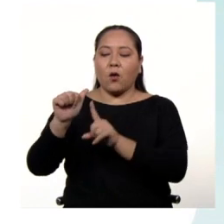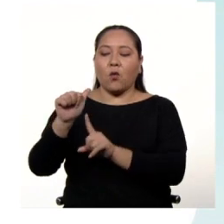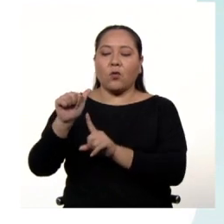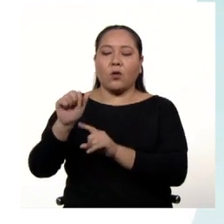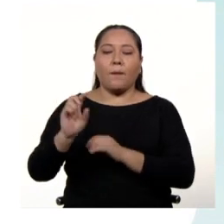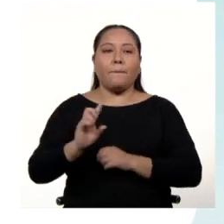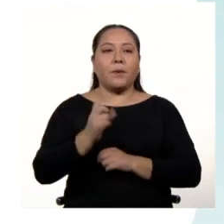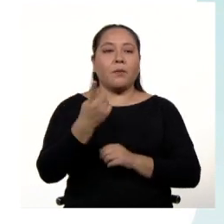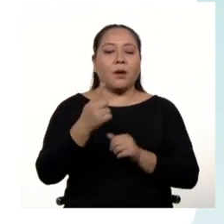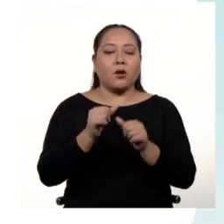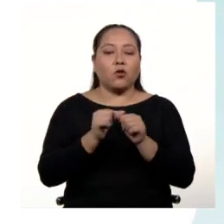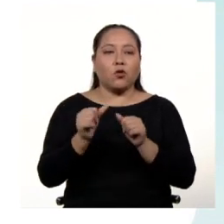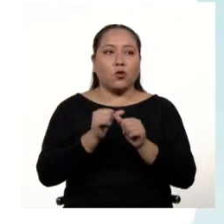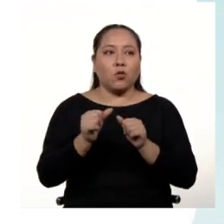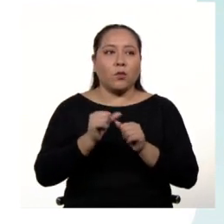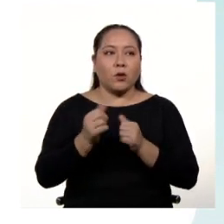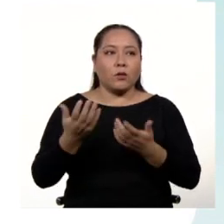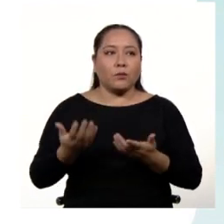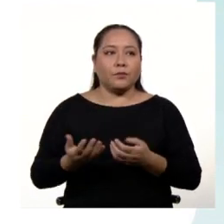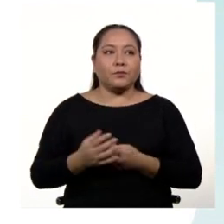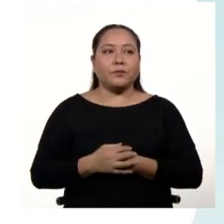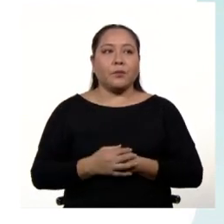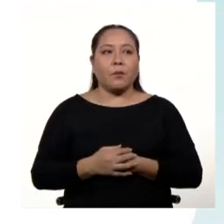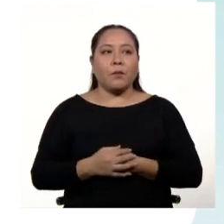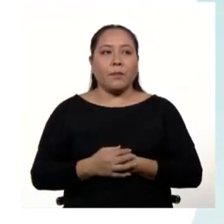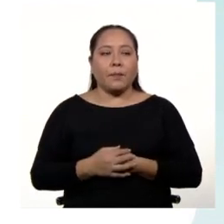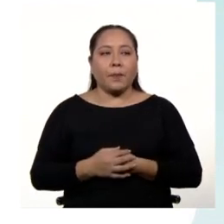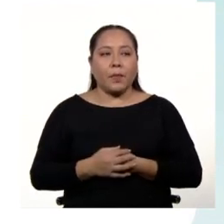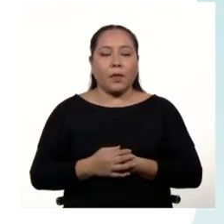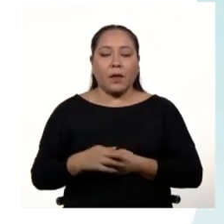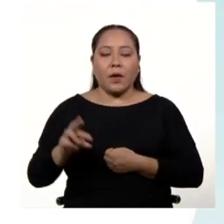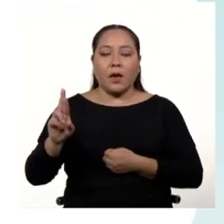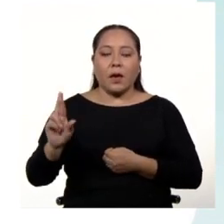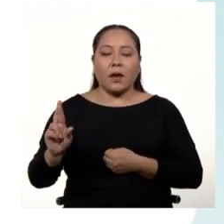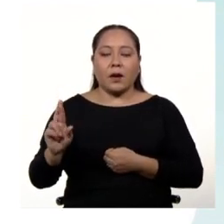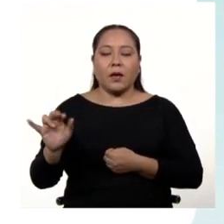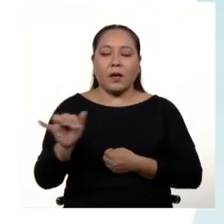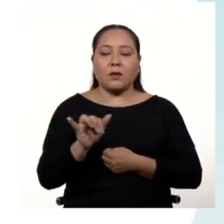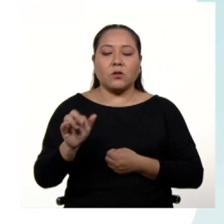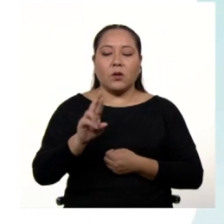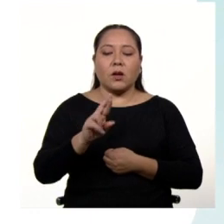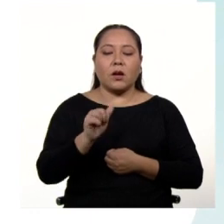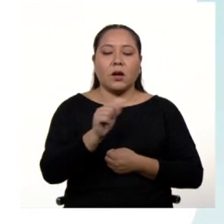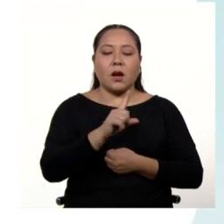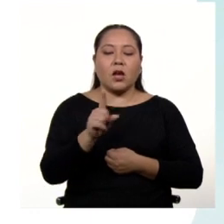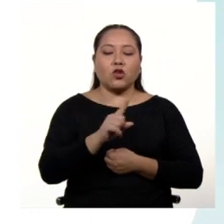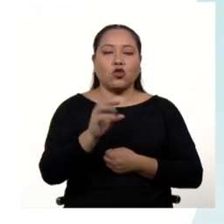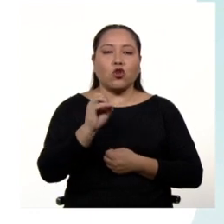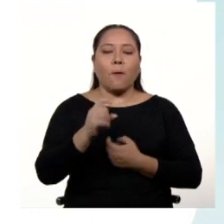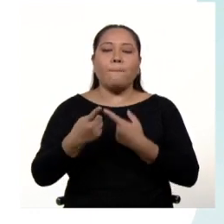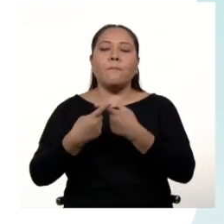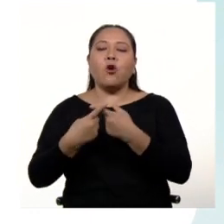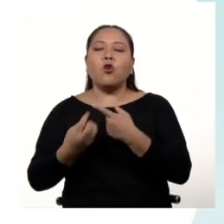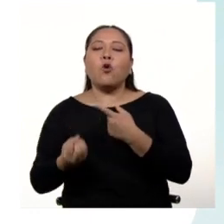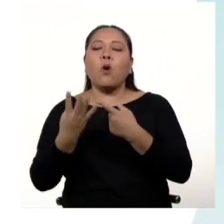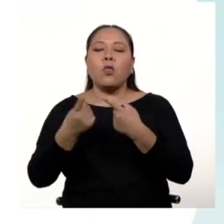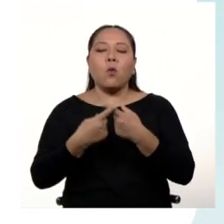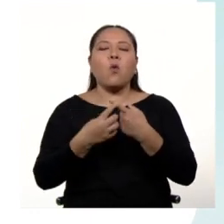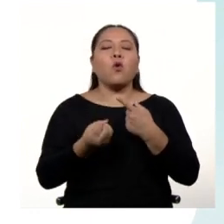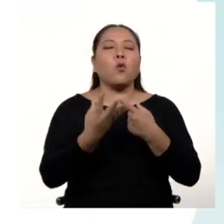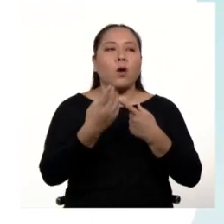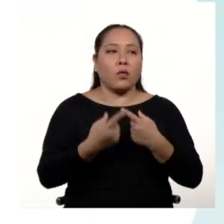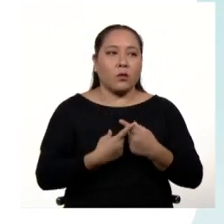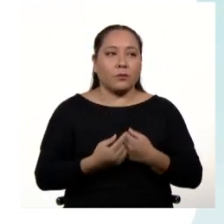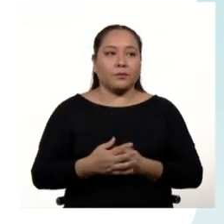el primer término de la progresión geométrica. R es la razón de la progresión geométrica